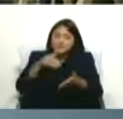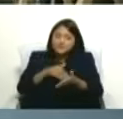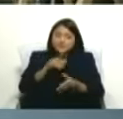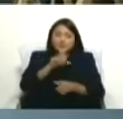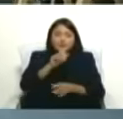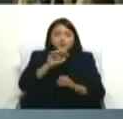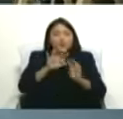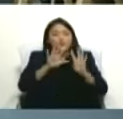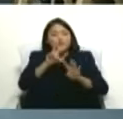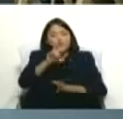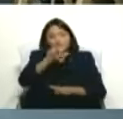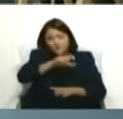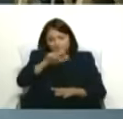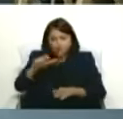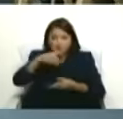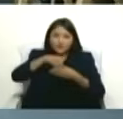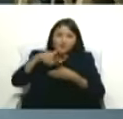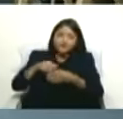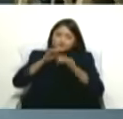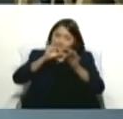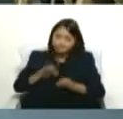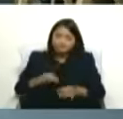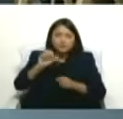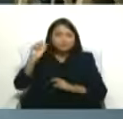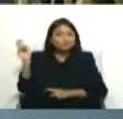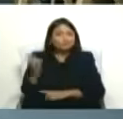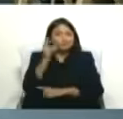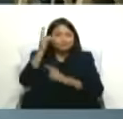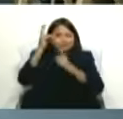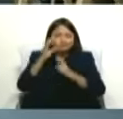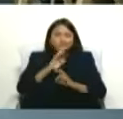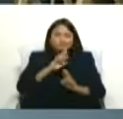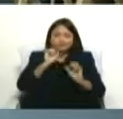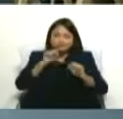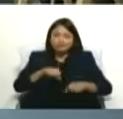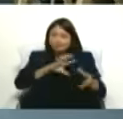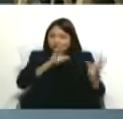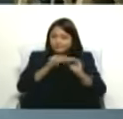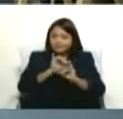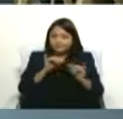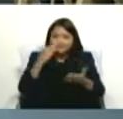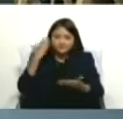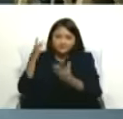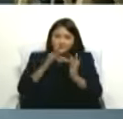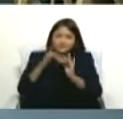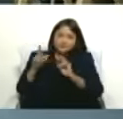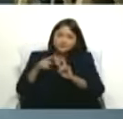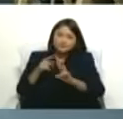10.555.092 electores, ratificando una abrumadora victoria del sí. Con esta información nosotros vamos a despedir el contacto.